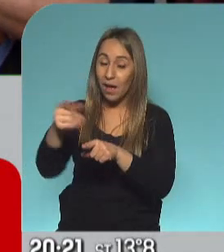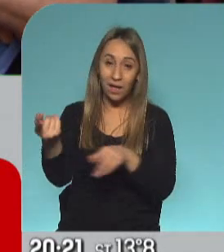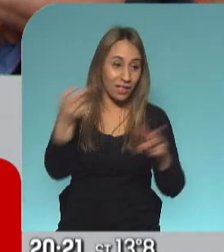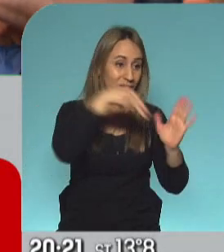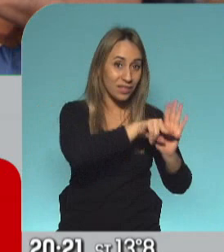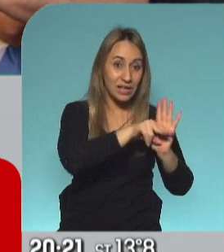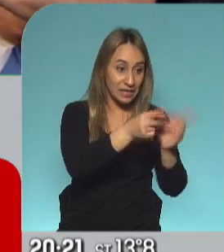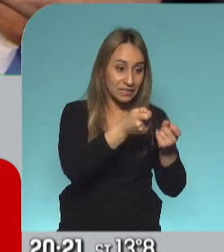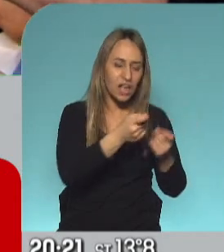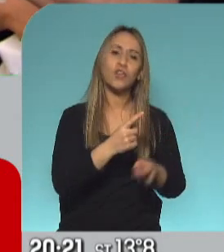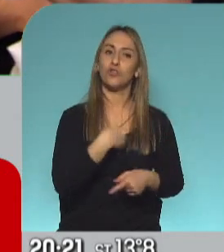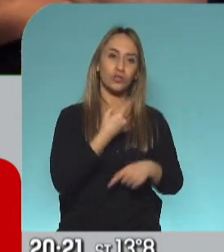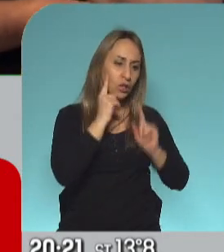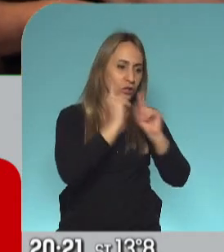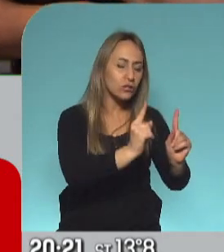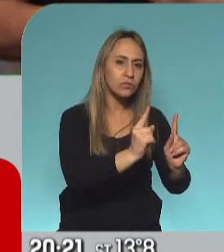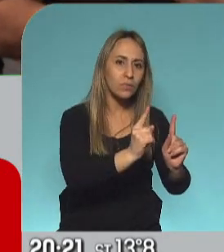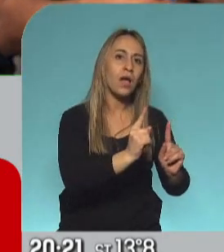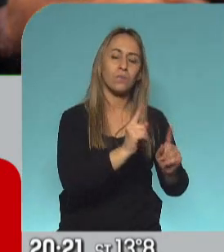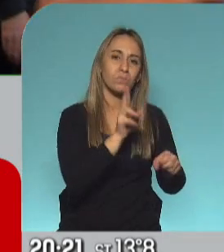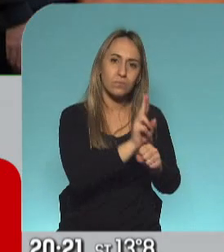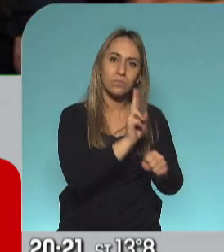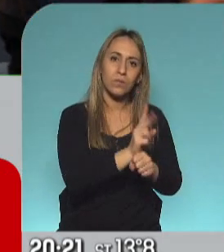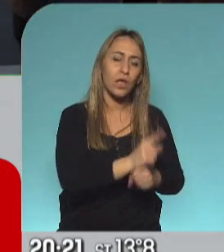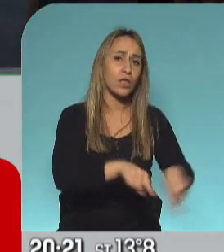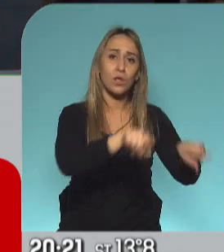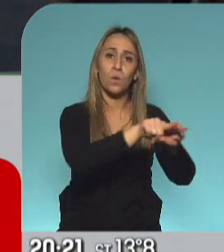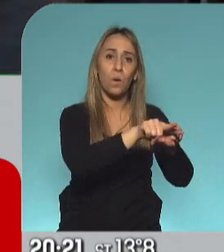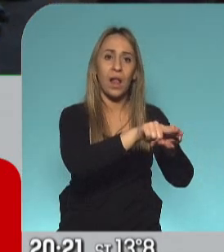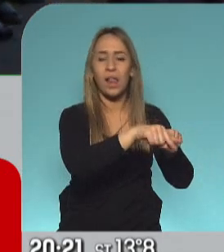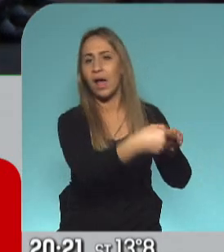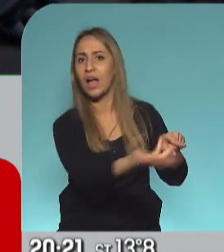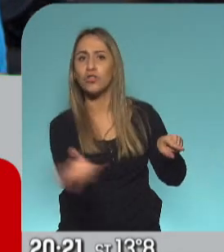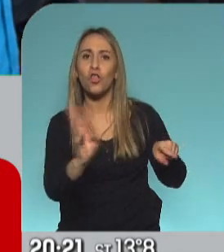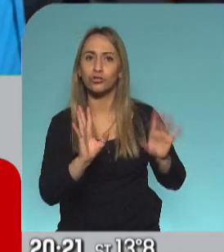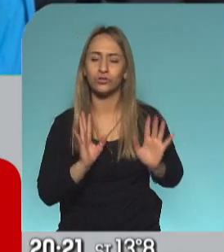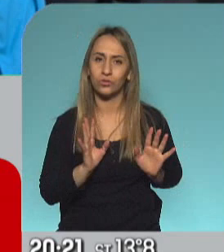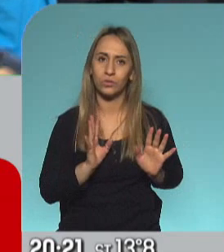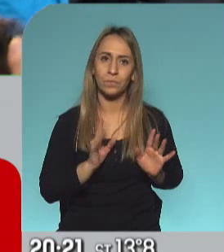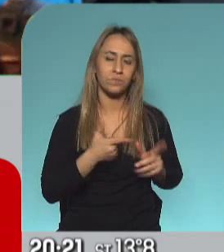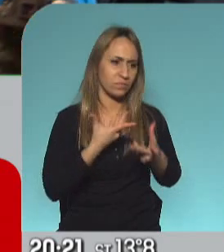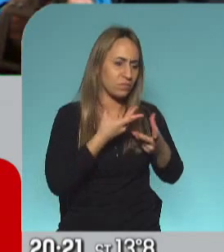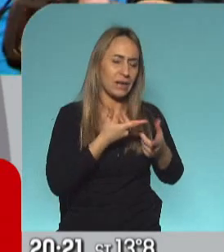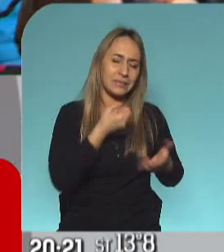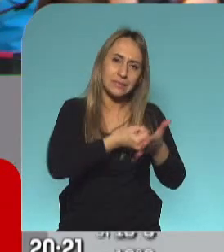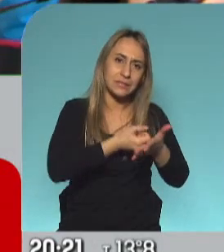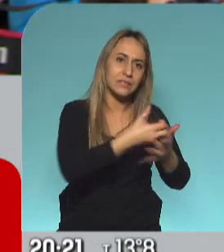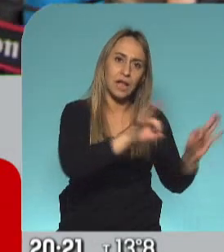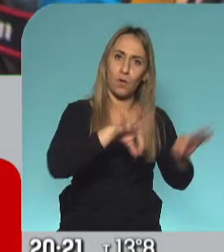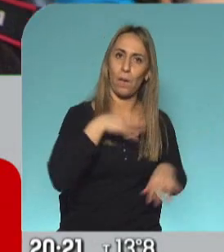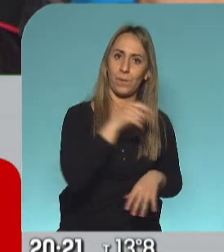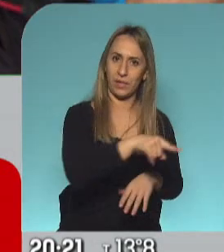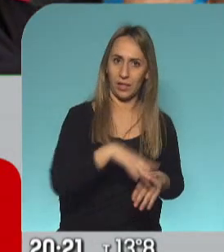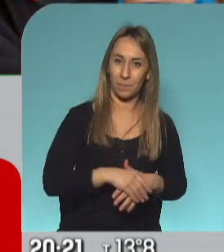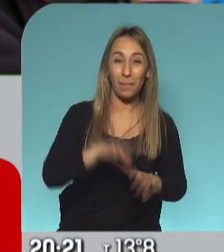terapia intensiva, lo vamos a atender exactamente igual que atendemos al otro, tratando de salvarle la vida. Cuando se infectó